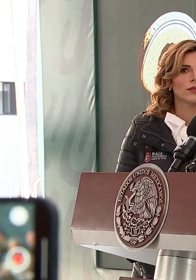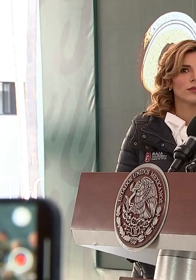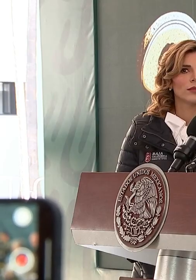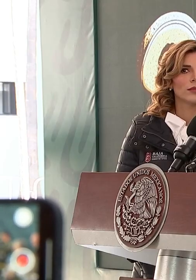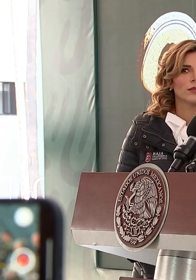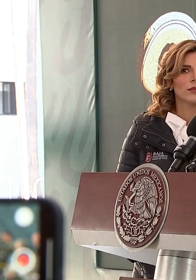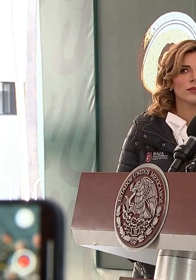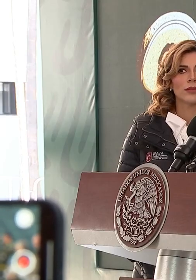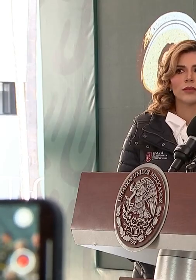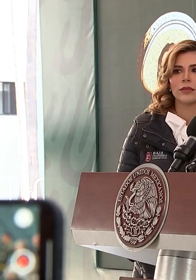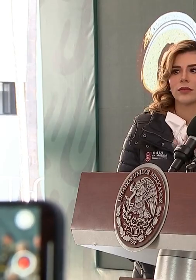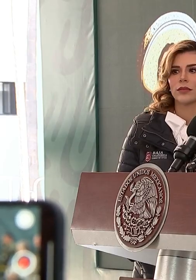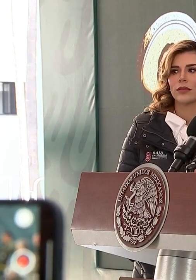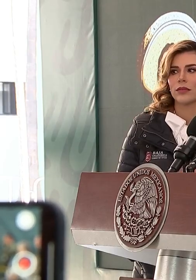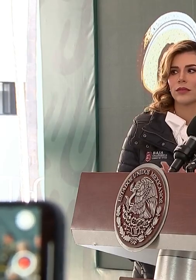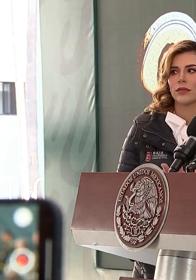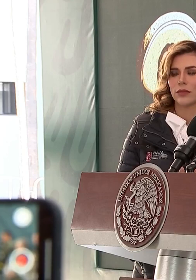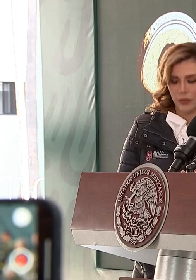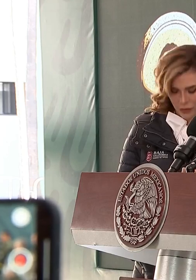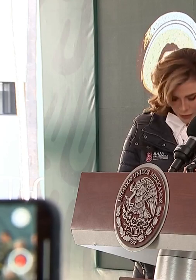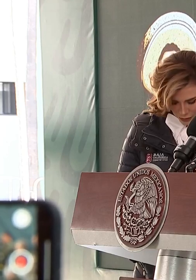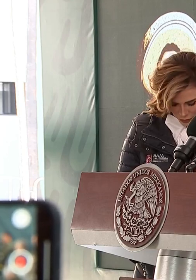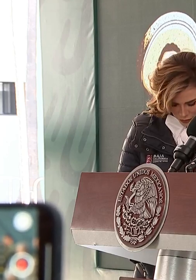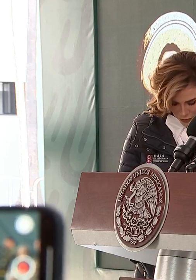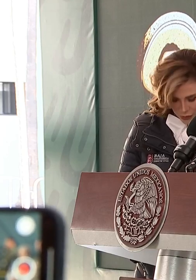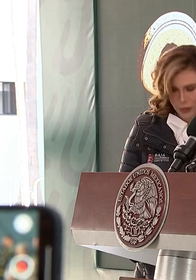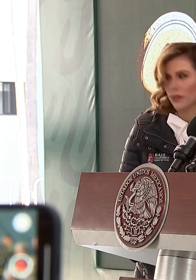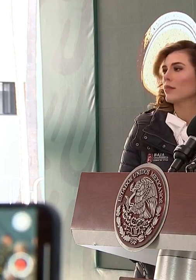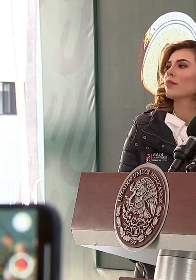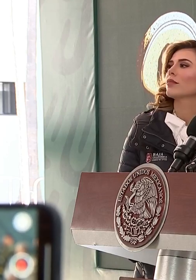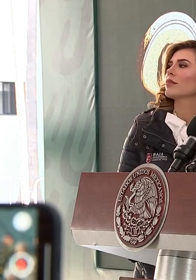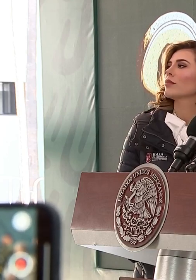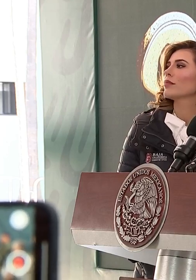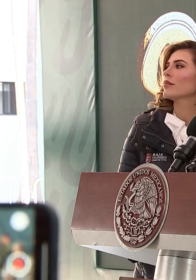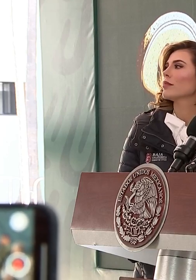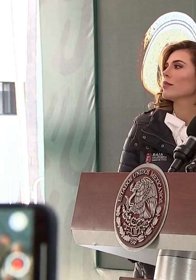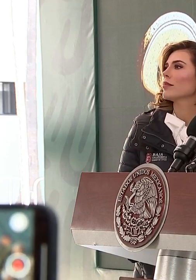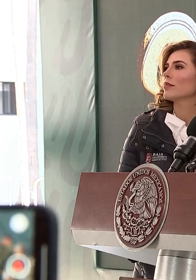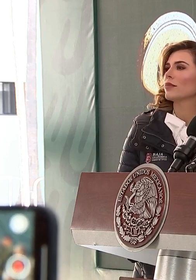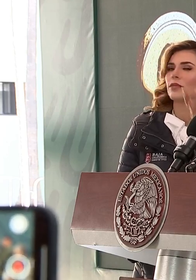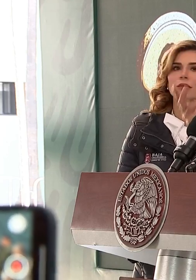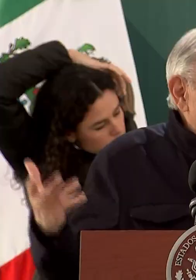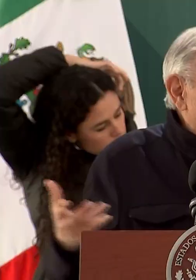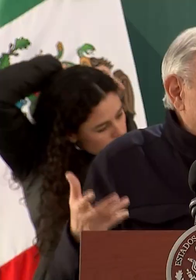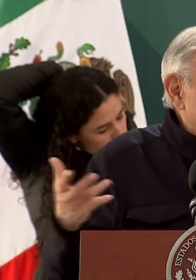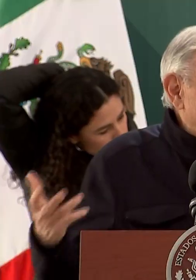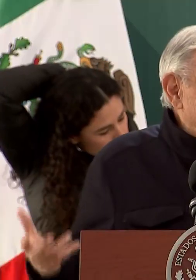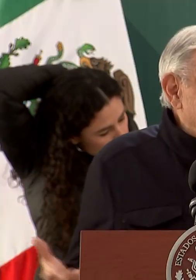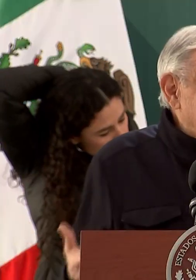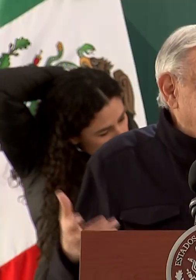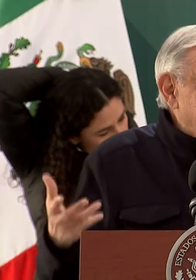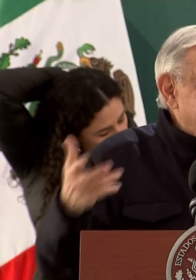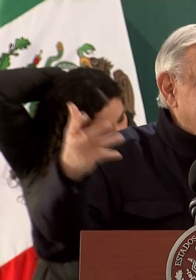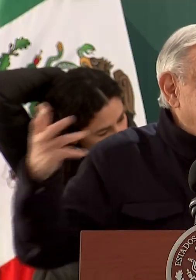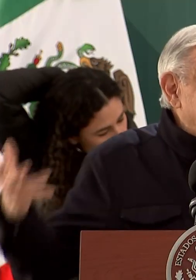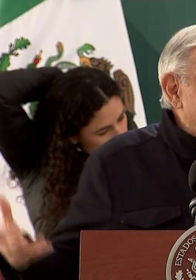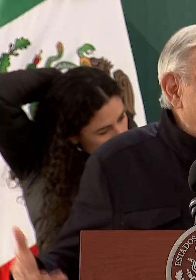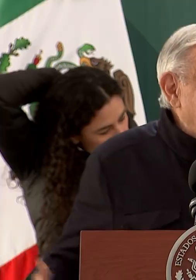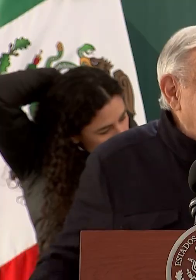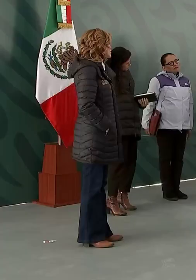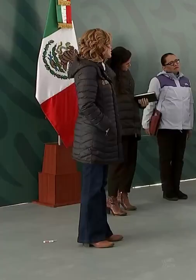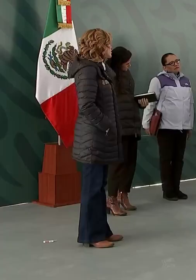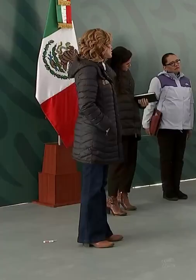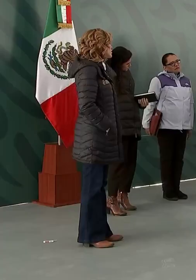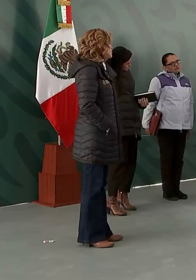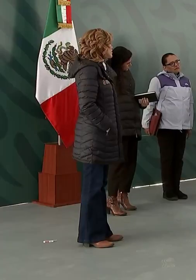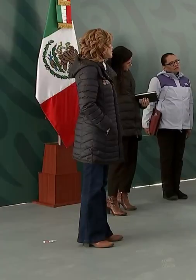además se requiere la fuerza de trabajo no se puede estar pensando